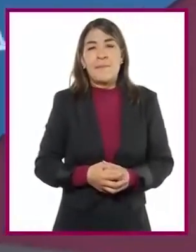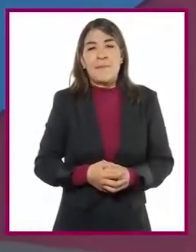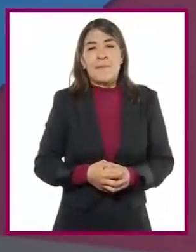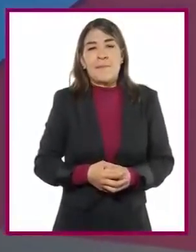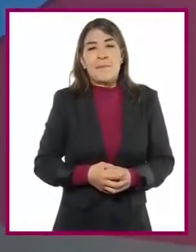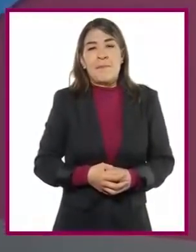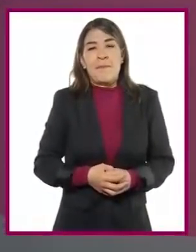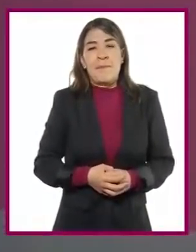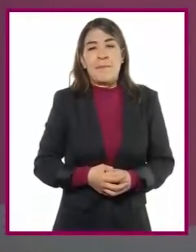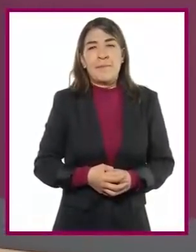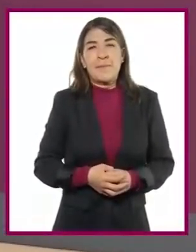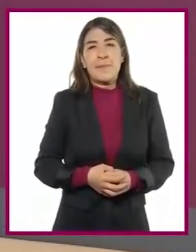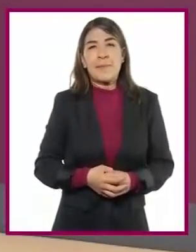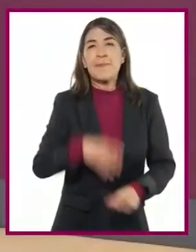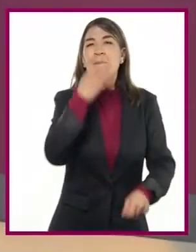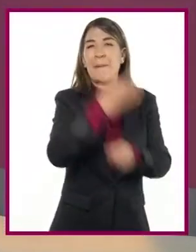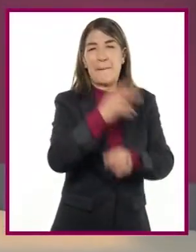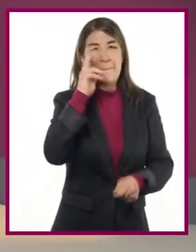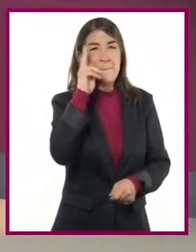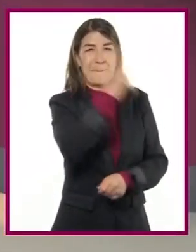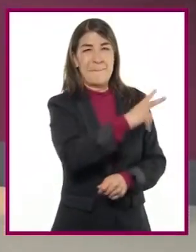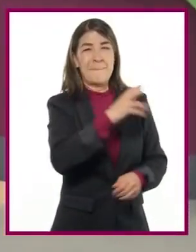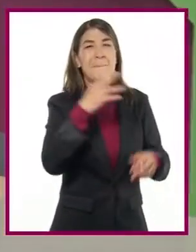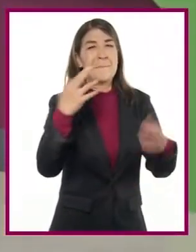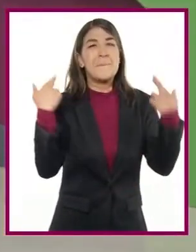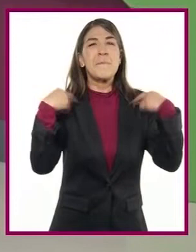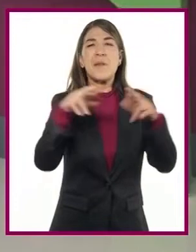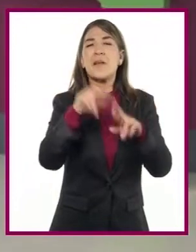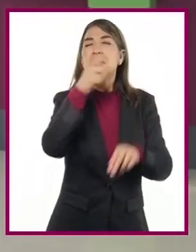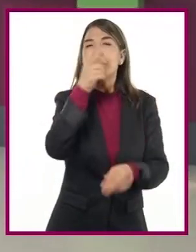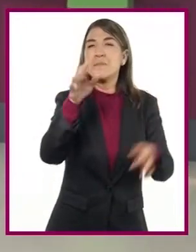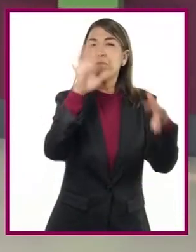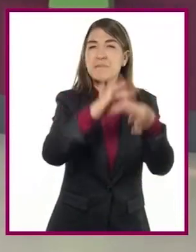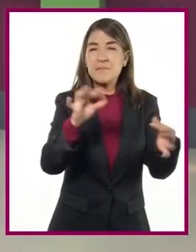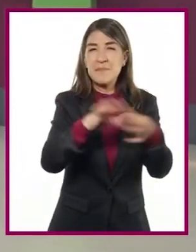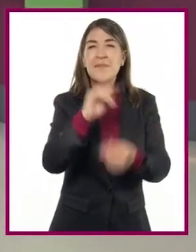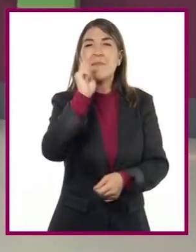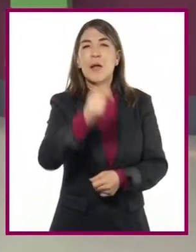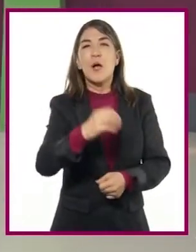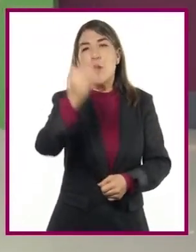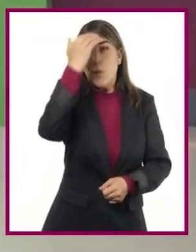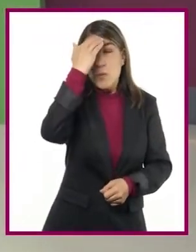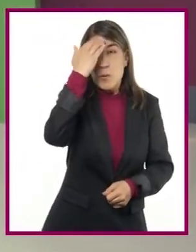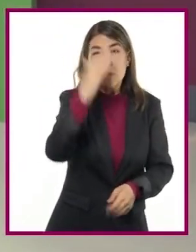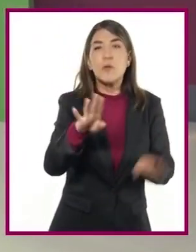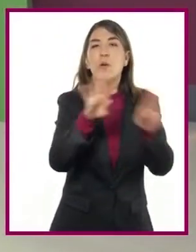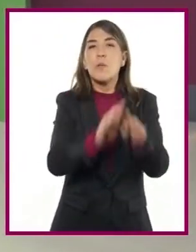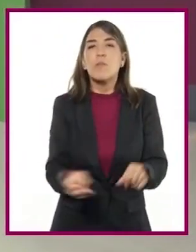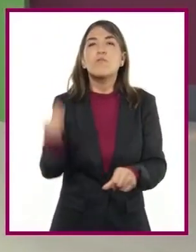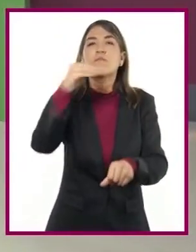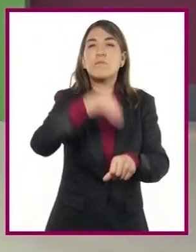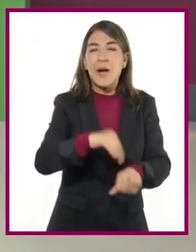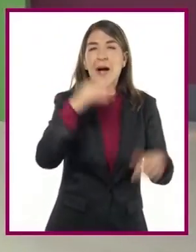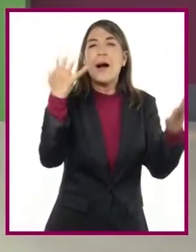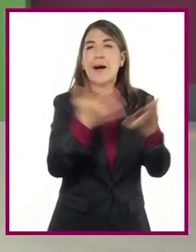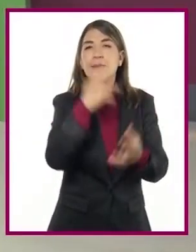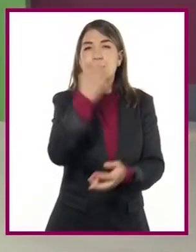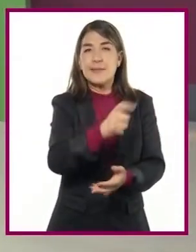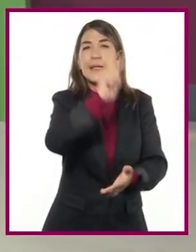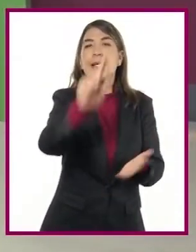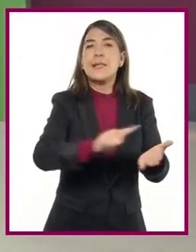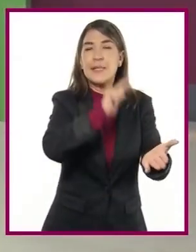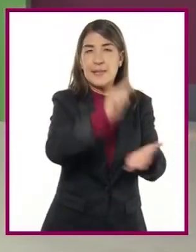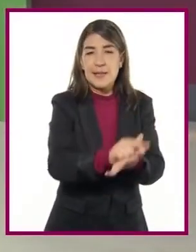Como observamos y escuchamos, el maestro Javier nos habla de la importancia de conocer y aplicar las leyes, lo